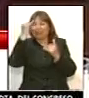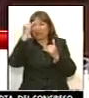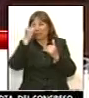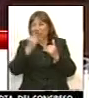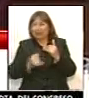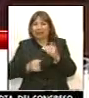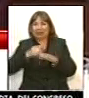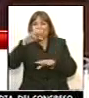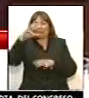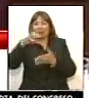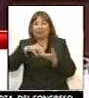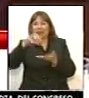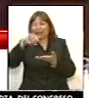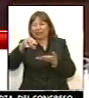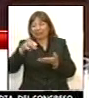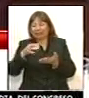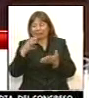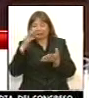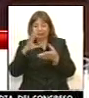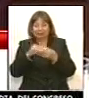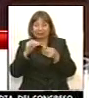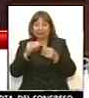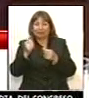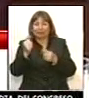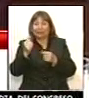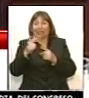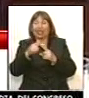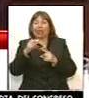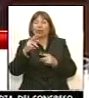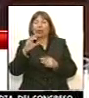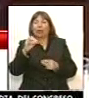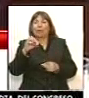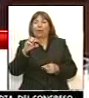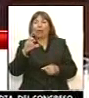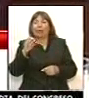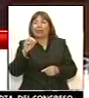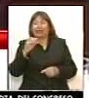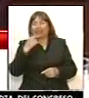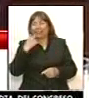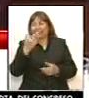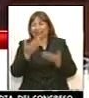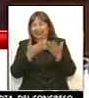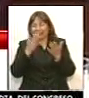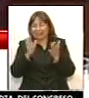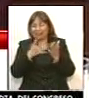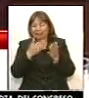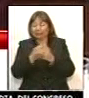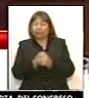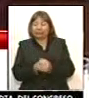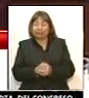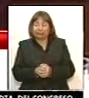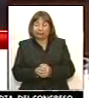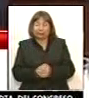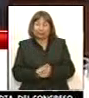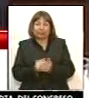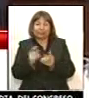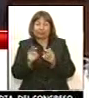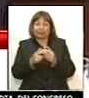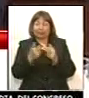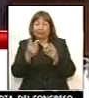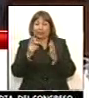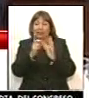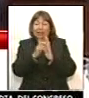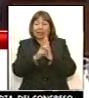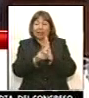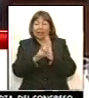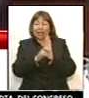ser poblado. Hay que leer un poco de antropología y eso se supera. El tema va principalmente desde el punto de vista legal,